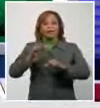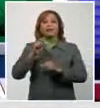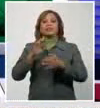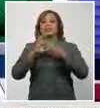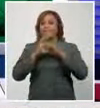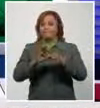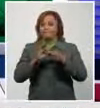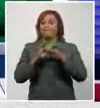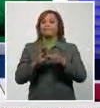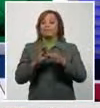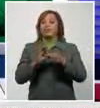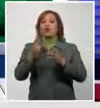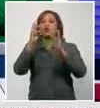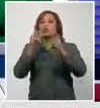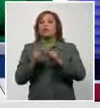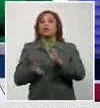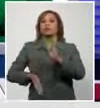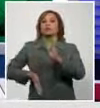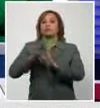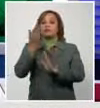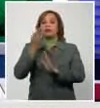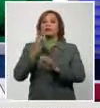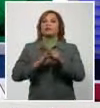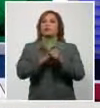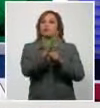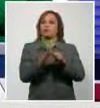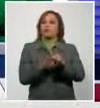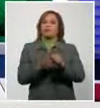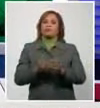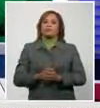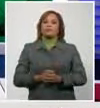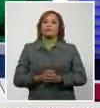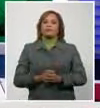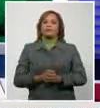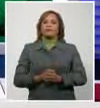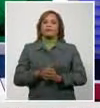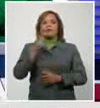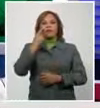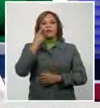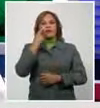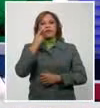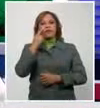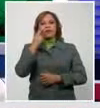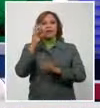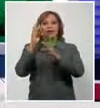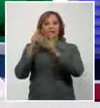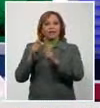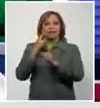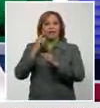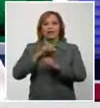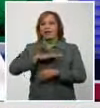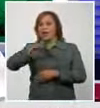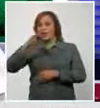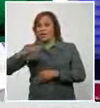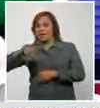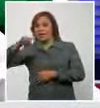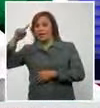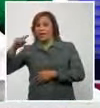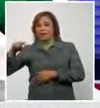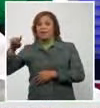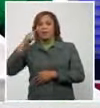elevado de personas con la COVID-19. Cuando vemos el comportamiento en el gráfico, que seguro se va a